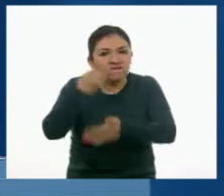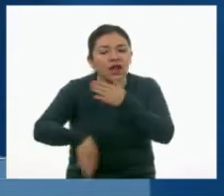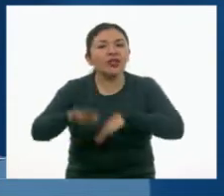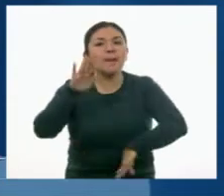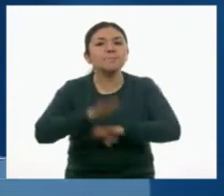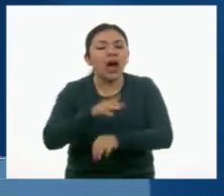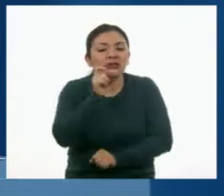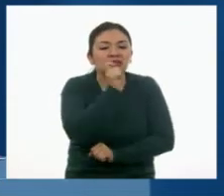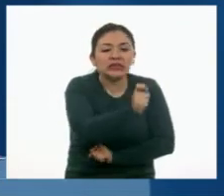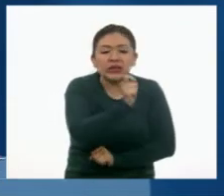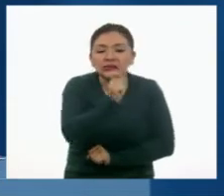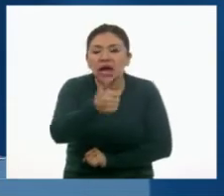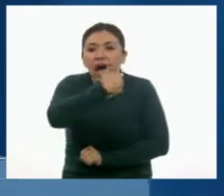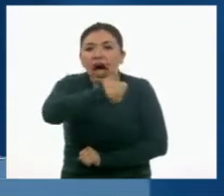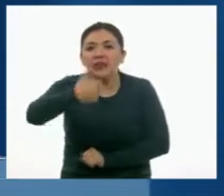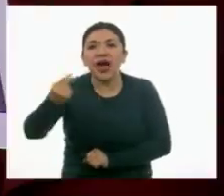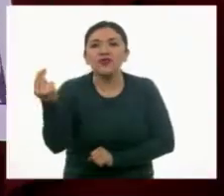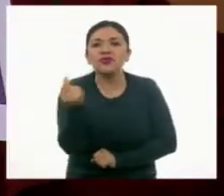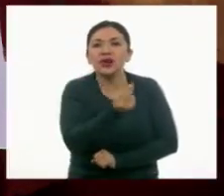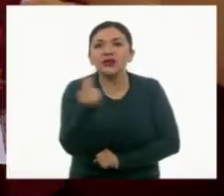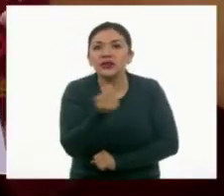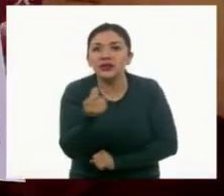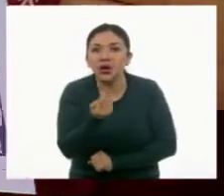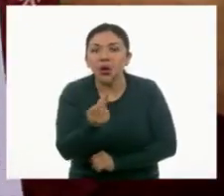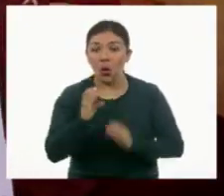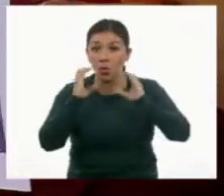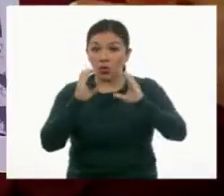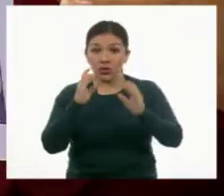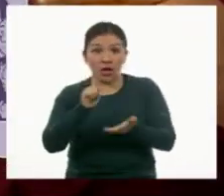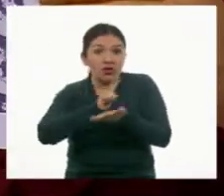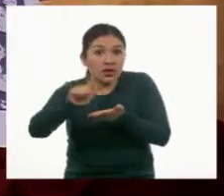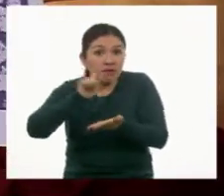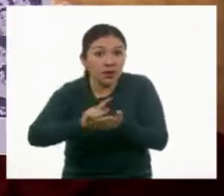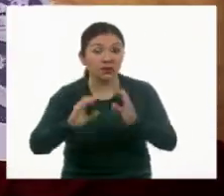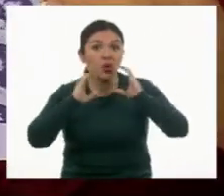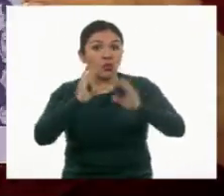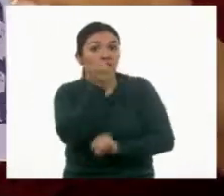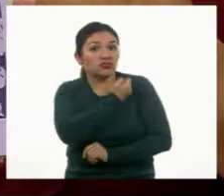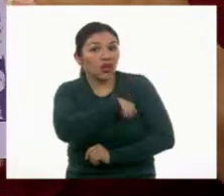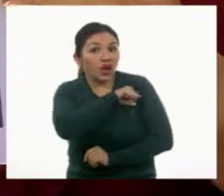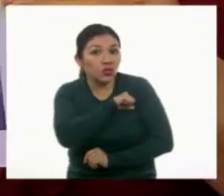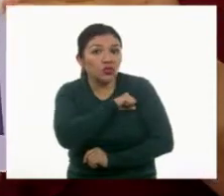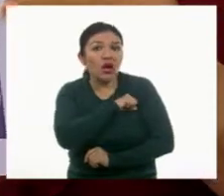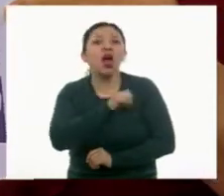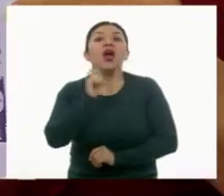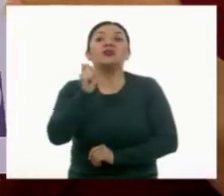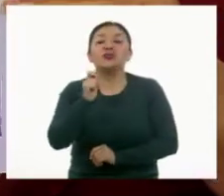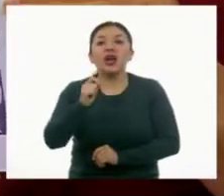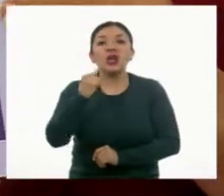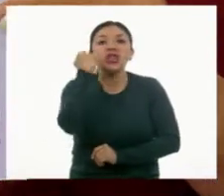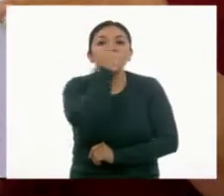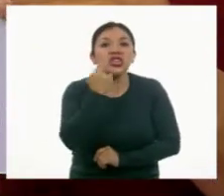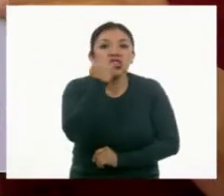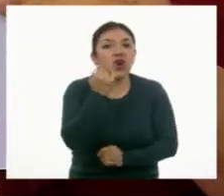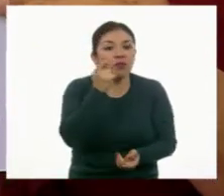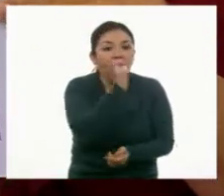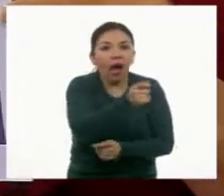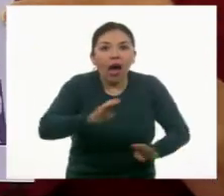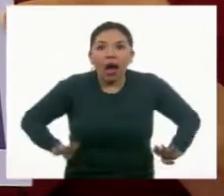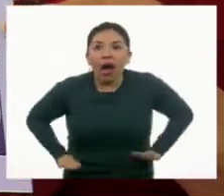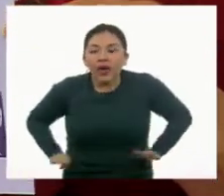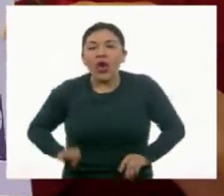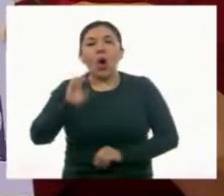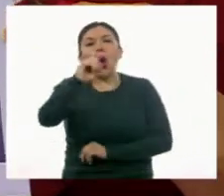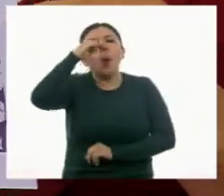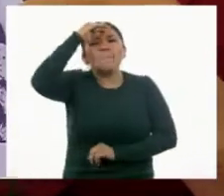esas necesidades y también cuestiones sanitarias, cuestiones del idioma, creencias. Inclusive pensando en